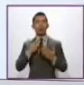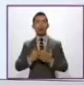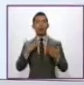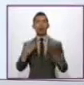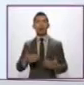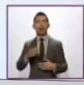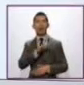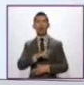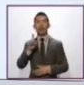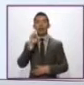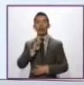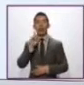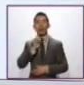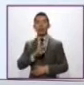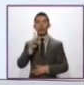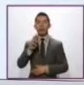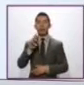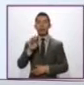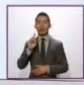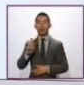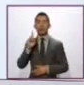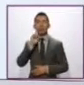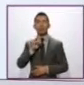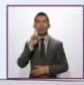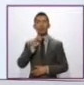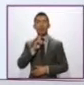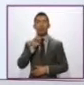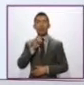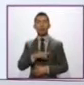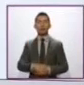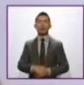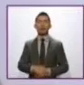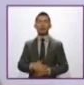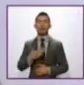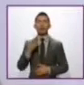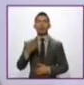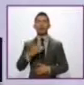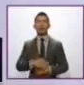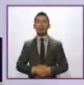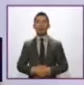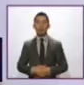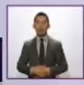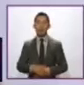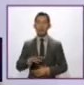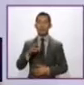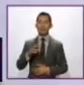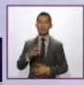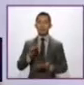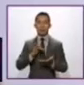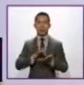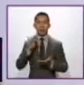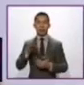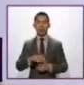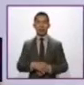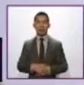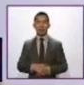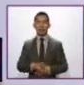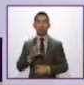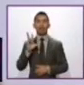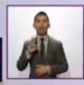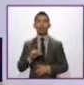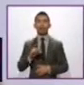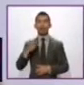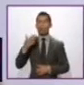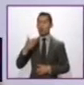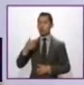la candidata del PRD, Raquel Ruiz de Santiago Álvarez. Adelante, candidata. Gracias. No, Celia, precisamente yo soy